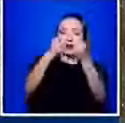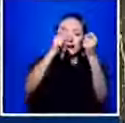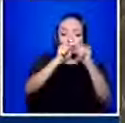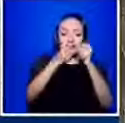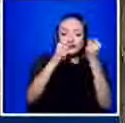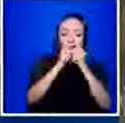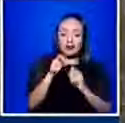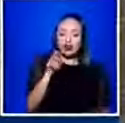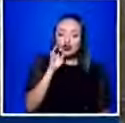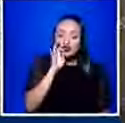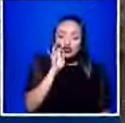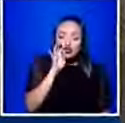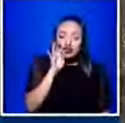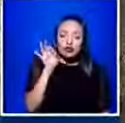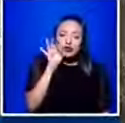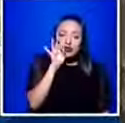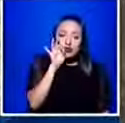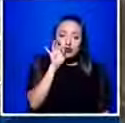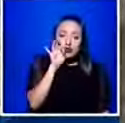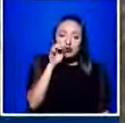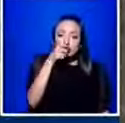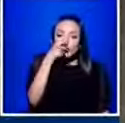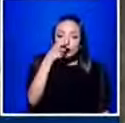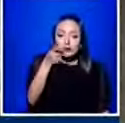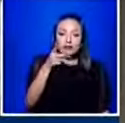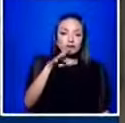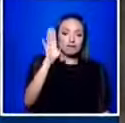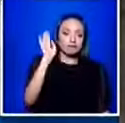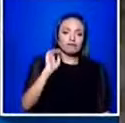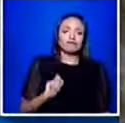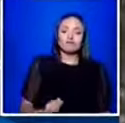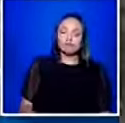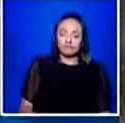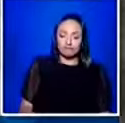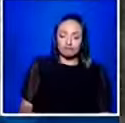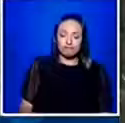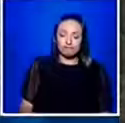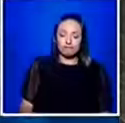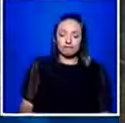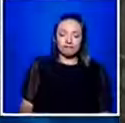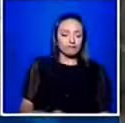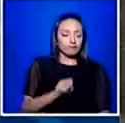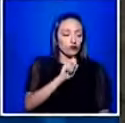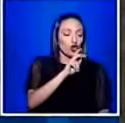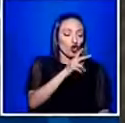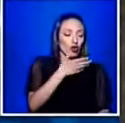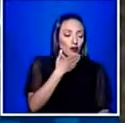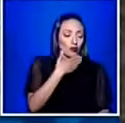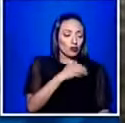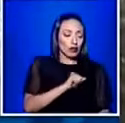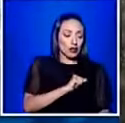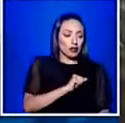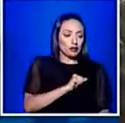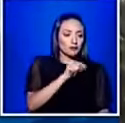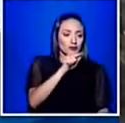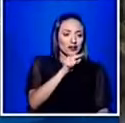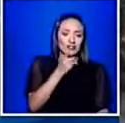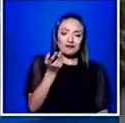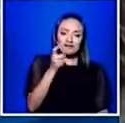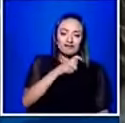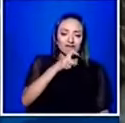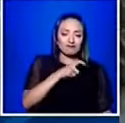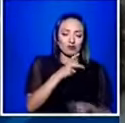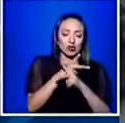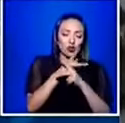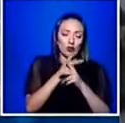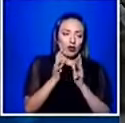lo que hay fuman, consumen drogas bastante. Lamentable, ¿no? Lamentablemente, eso sí. Qué pena, eso es un rostro de la ciudad que debe ser